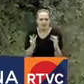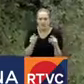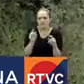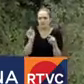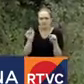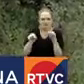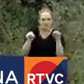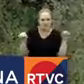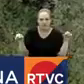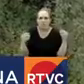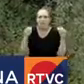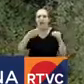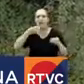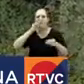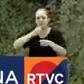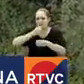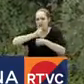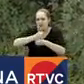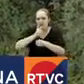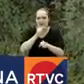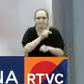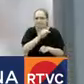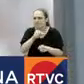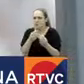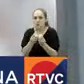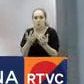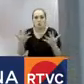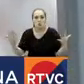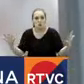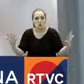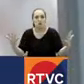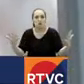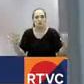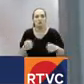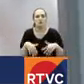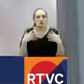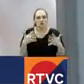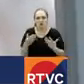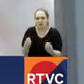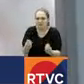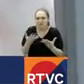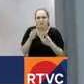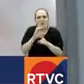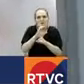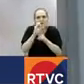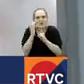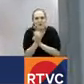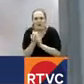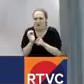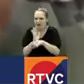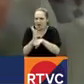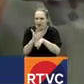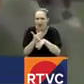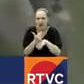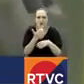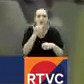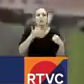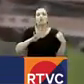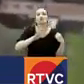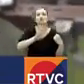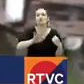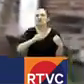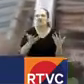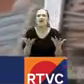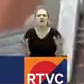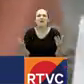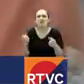estaban alrededor del café. Eso generó un proceso de manifestaciones culturales, artísticas, como la música,